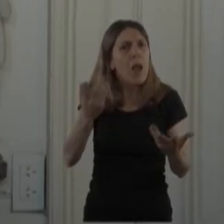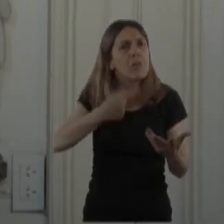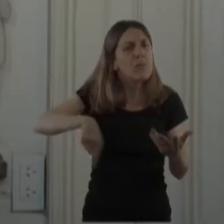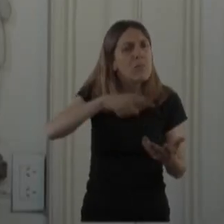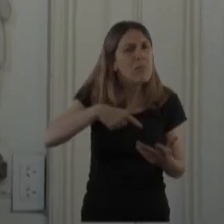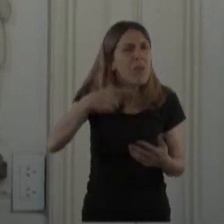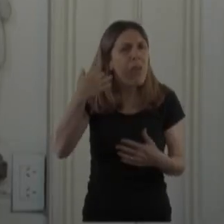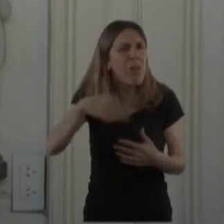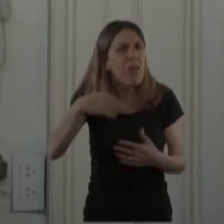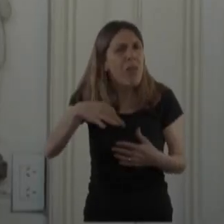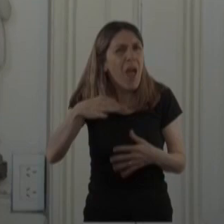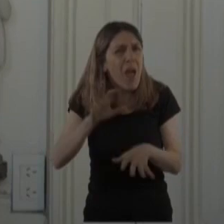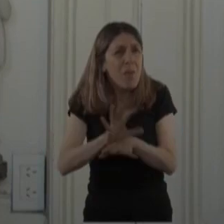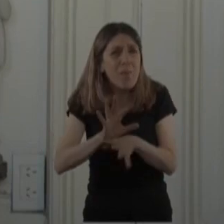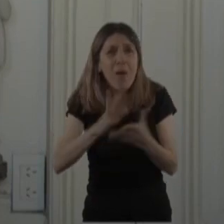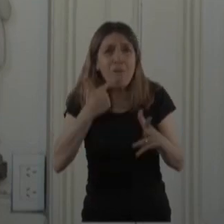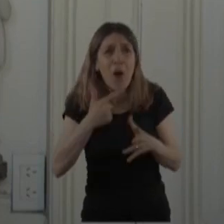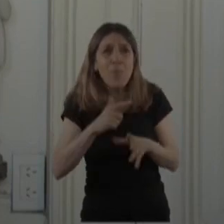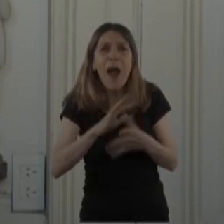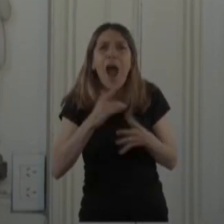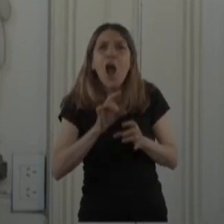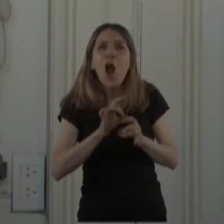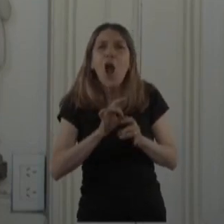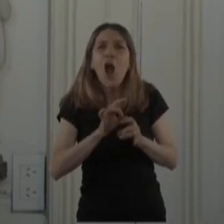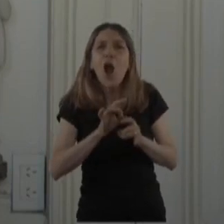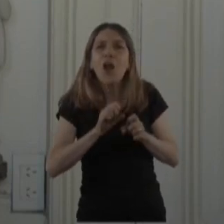que contagiar esperanza, como digo yo.